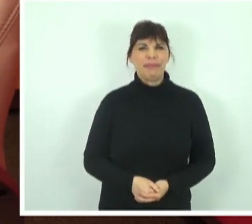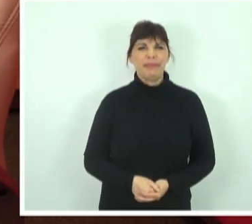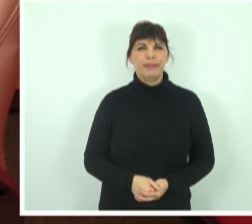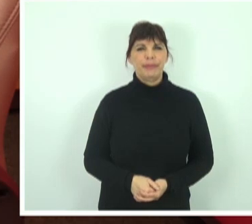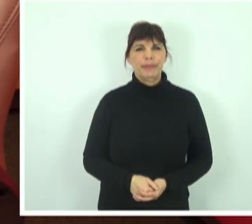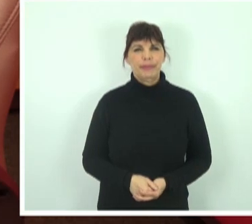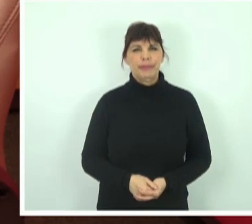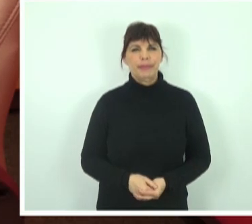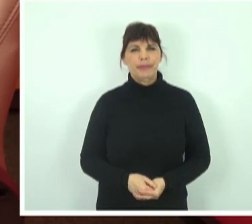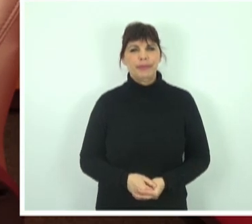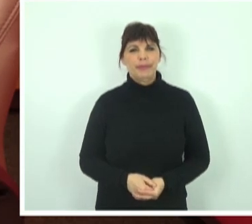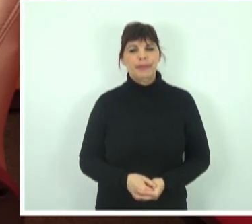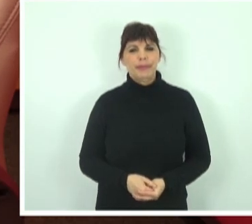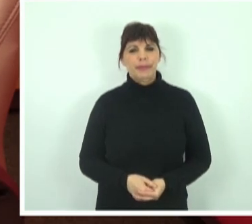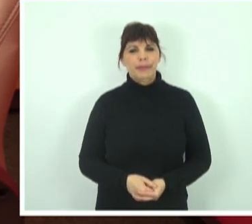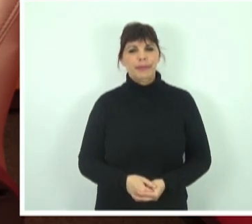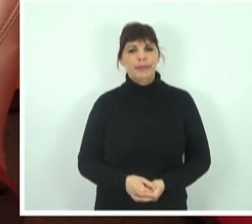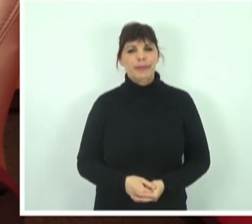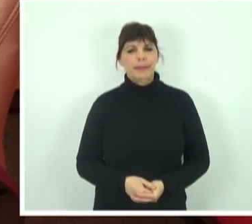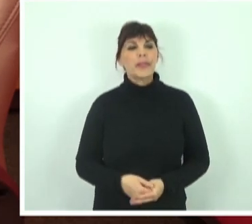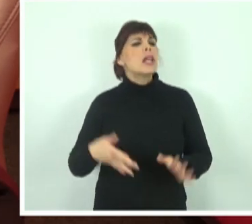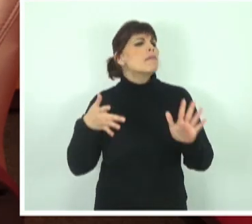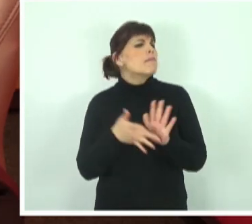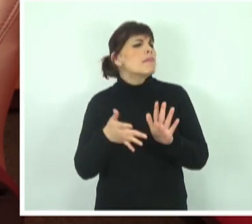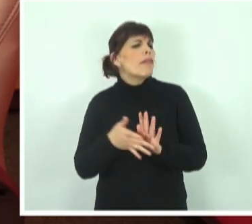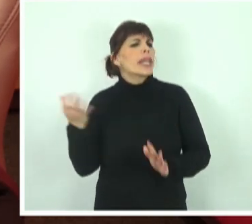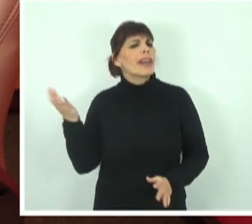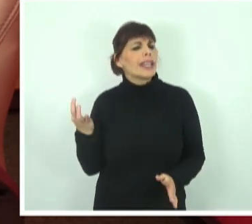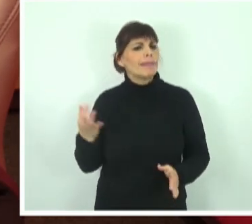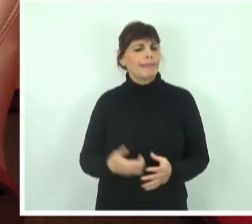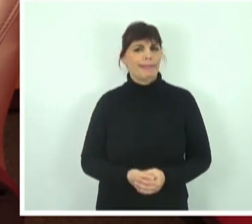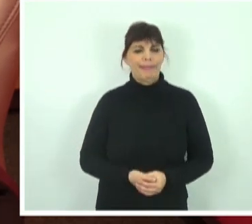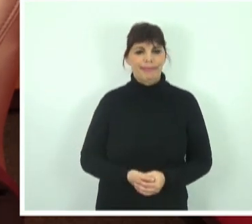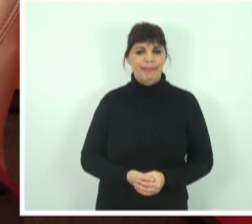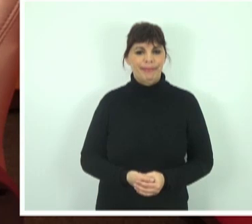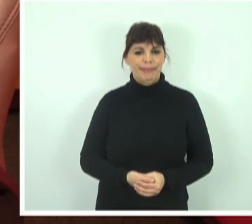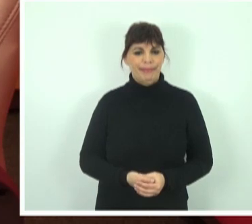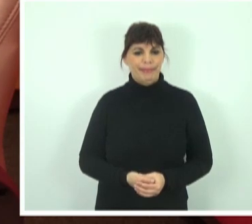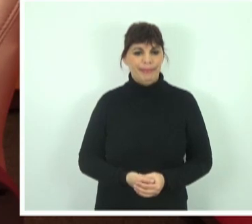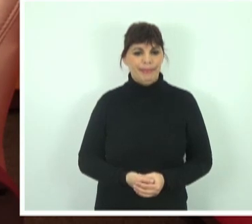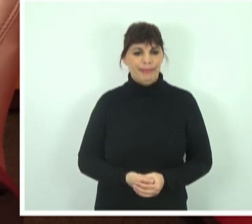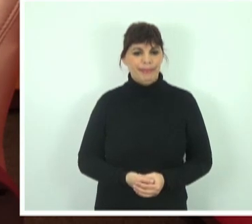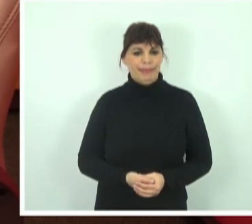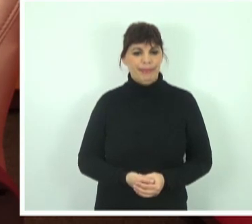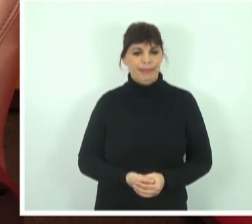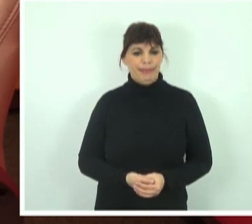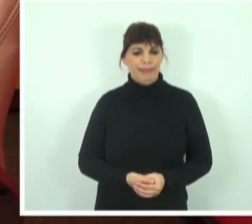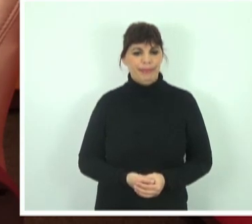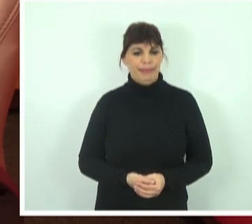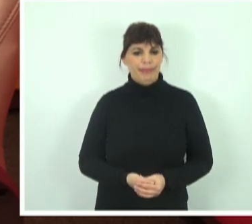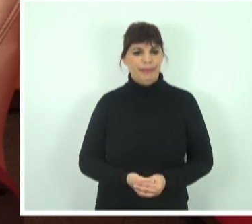armonía? Estar en armonía significa que ninguna hoja de un